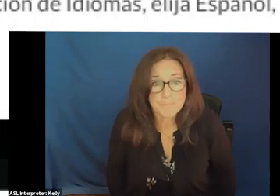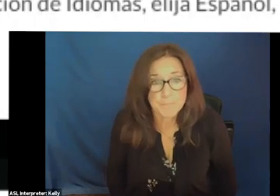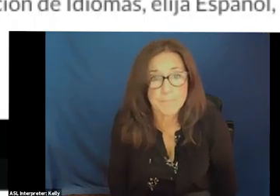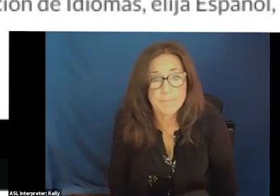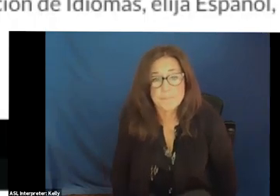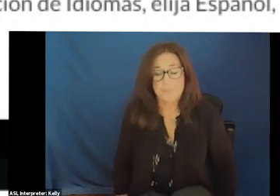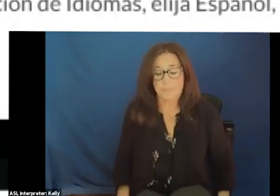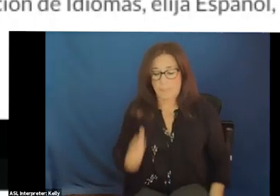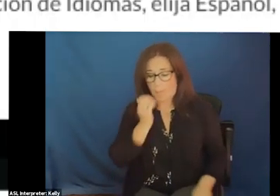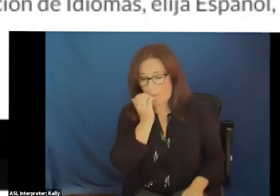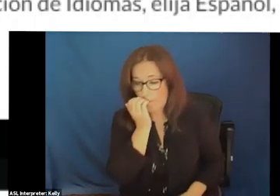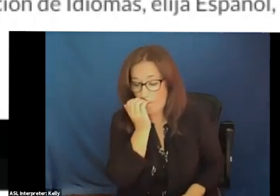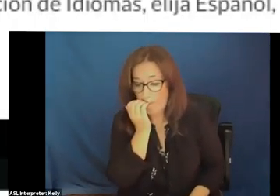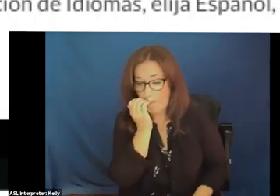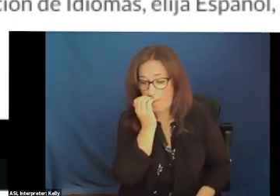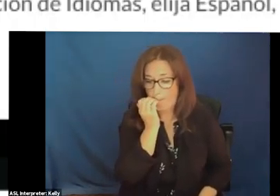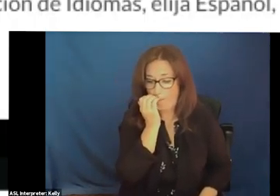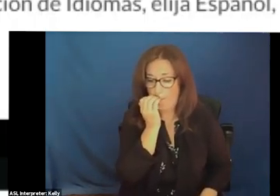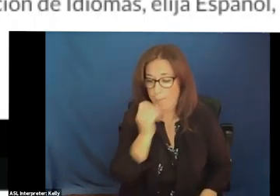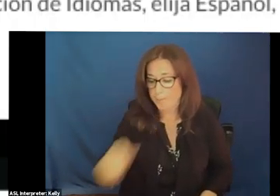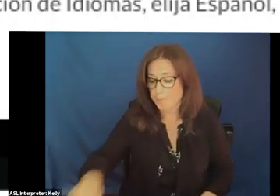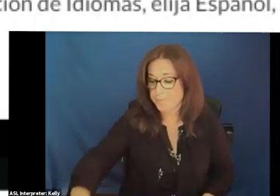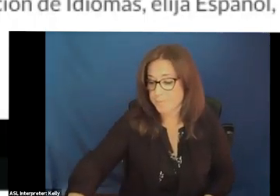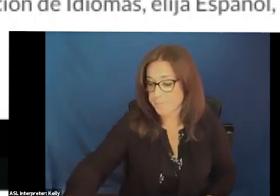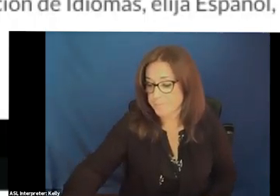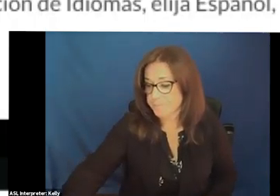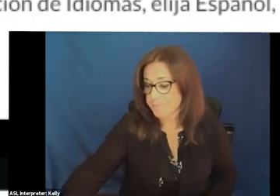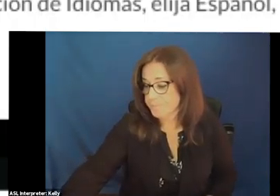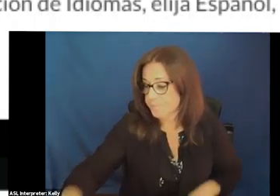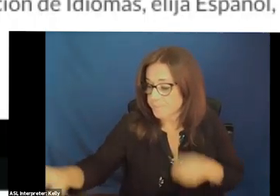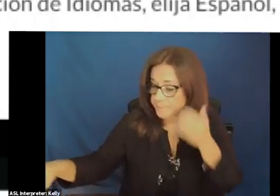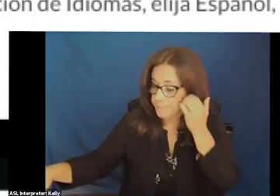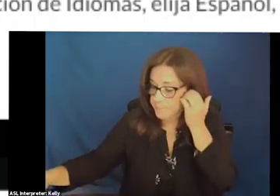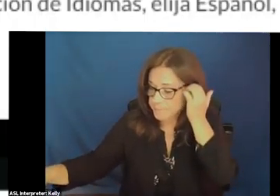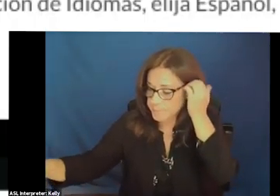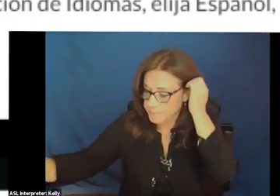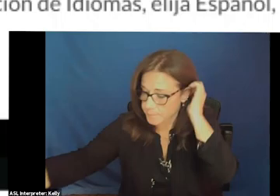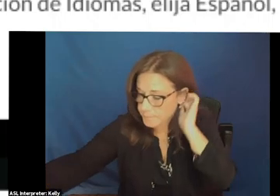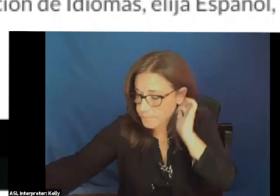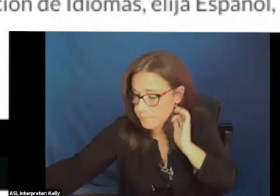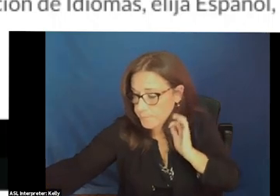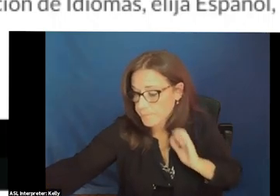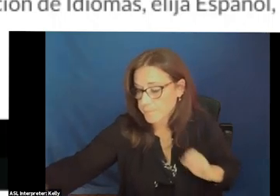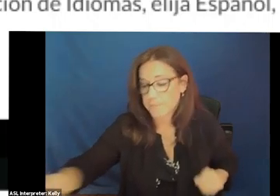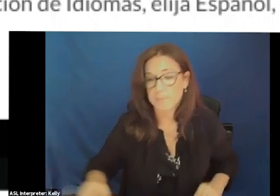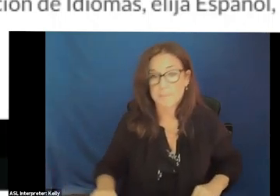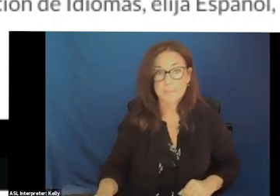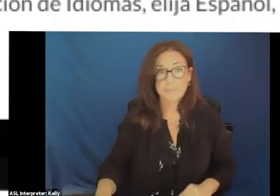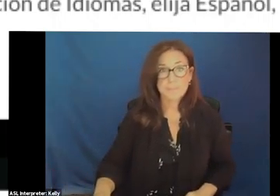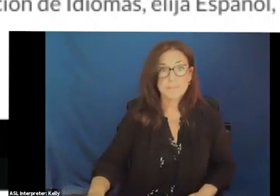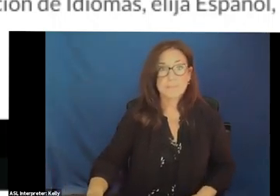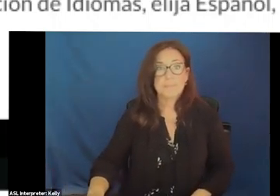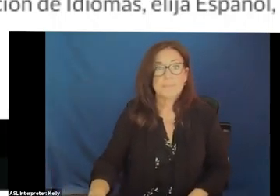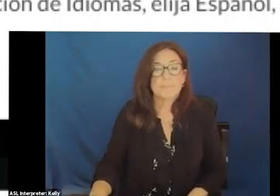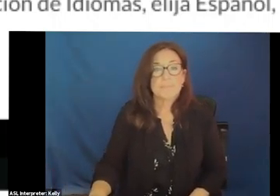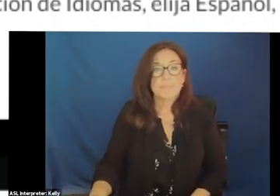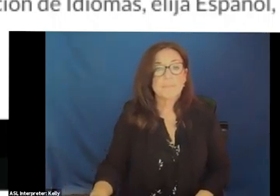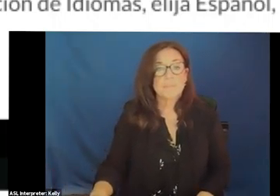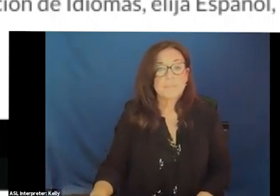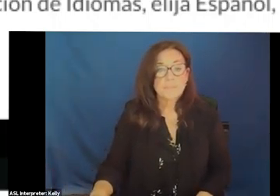bilingüe tendrá que elegir su idioma para escuchar la interpretación si está usando una computadora verá un icono en la parte inferior de su